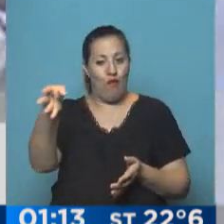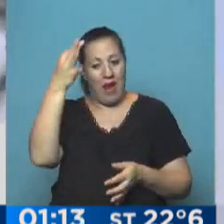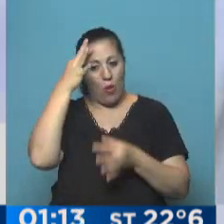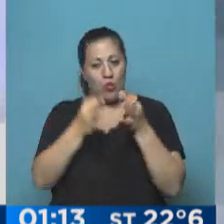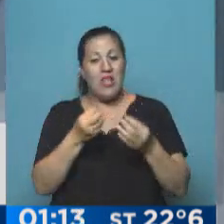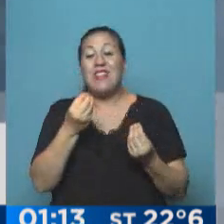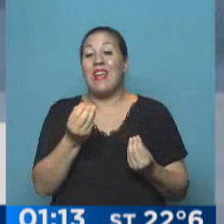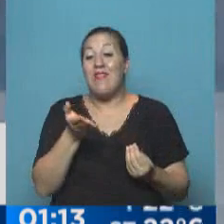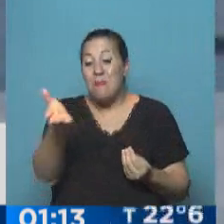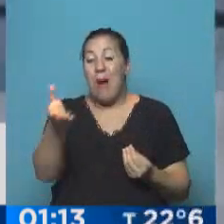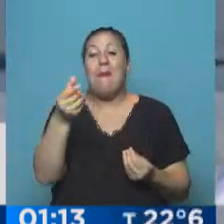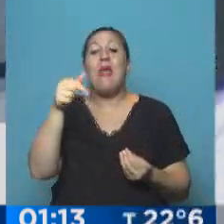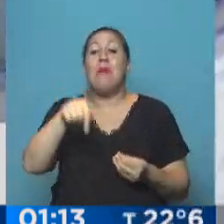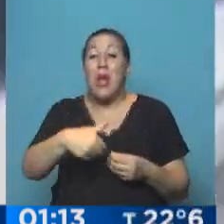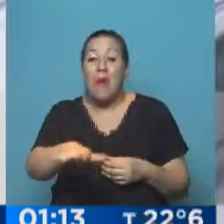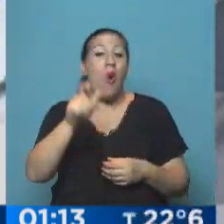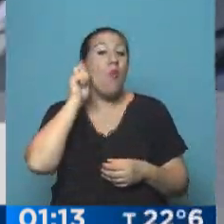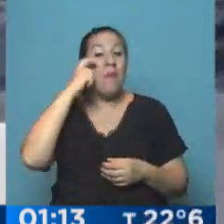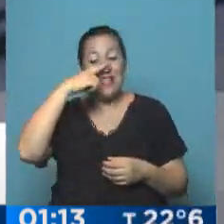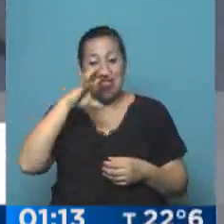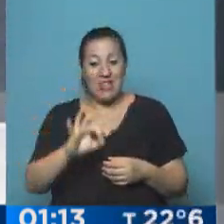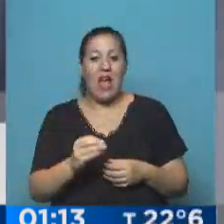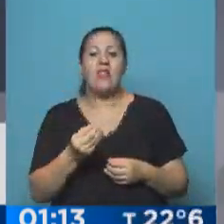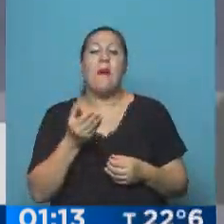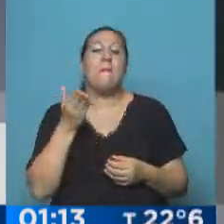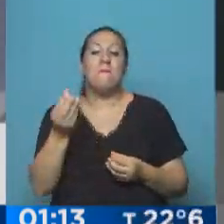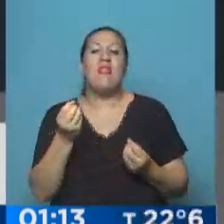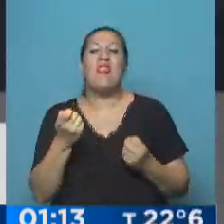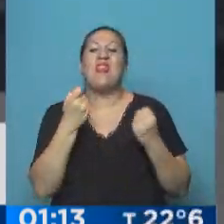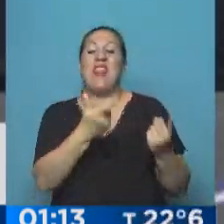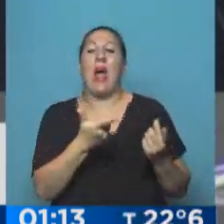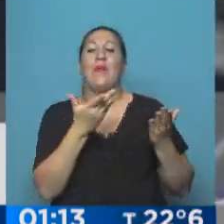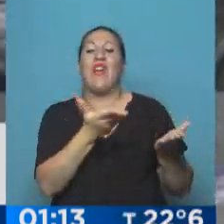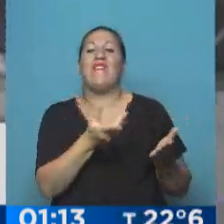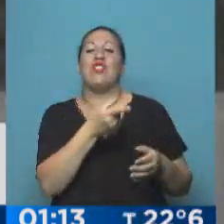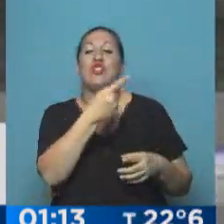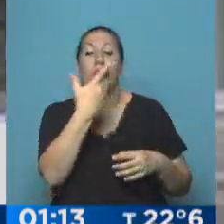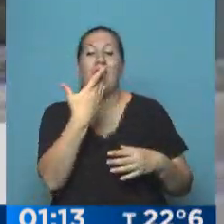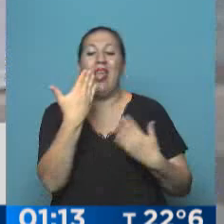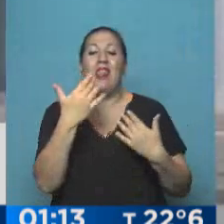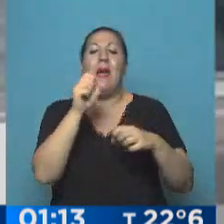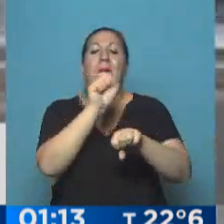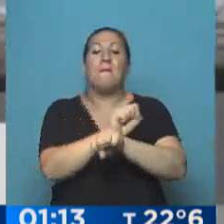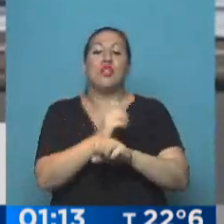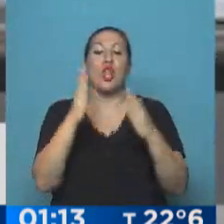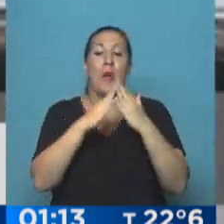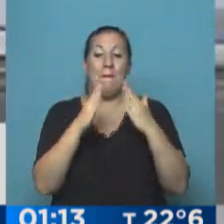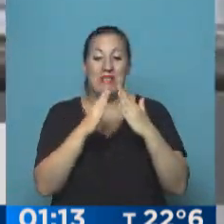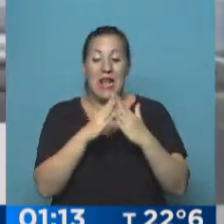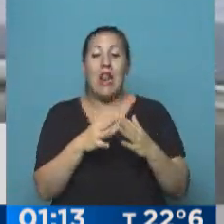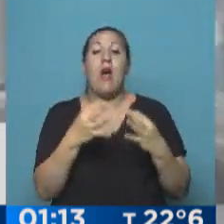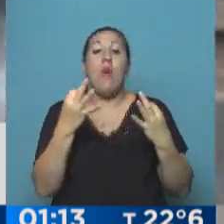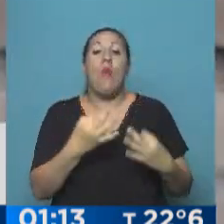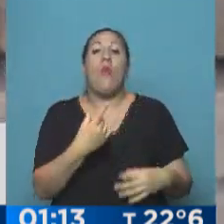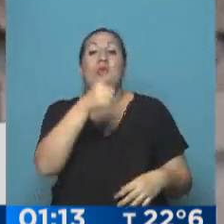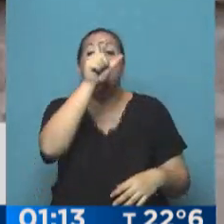está próximo a cumplir 70 años, es el beneficio de la prisión domiciliaria. Se entiende que se puede pedir cuando una